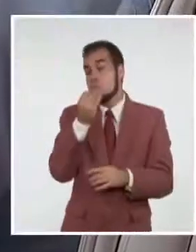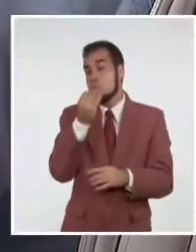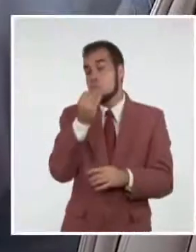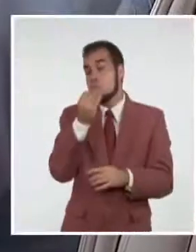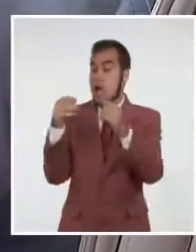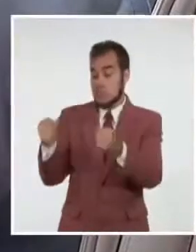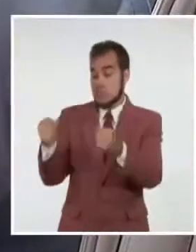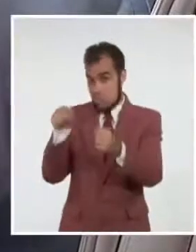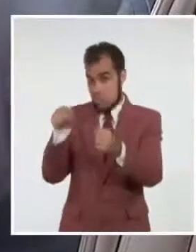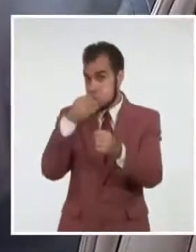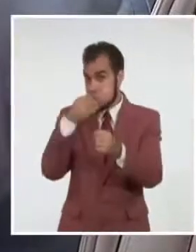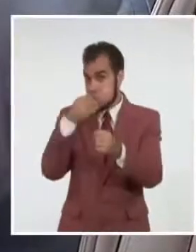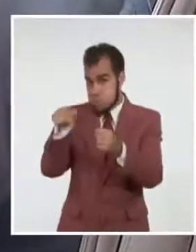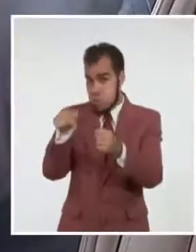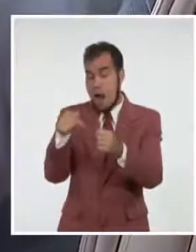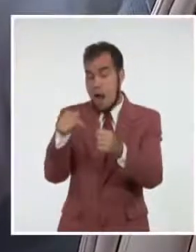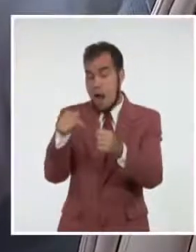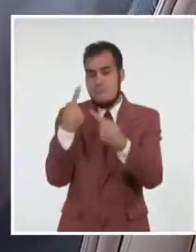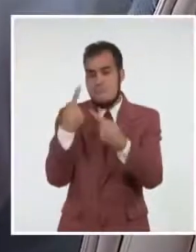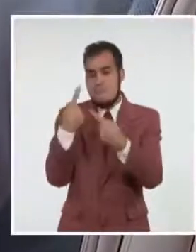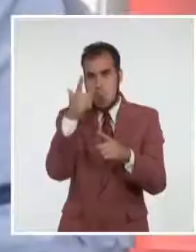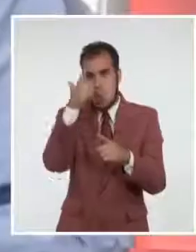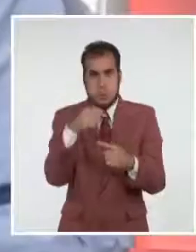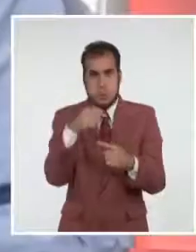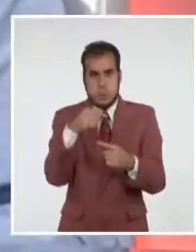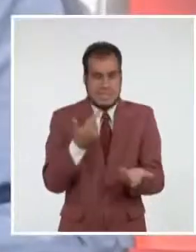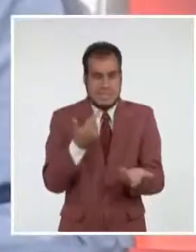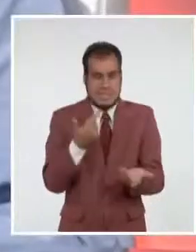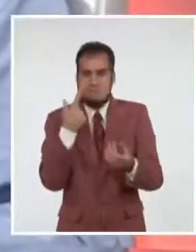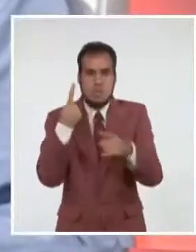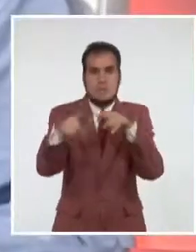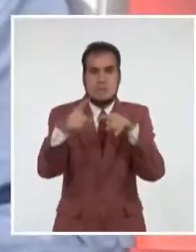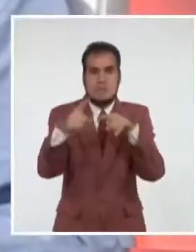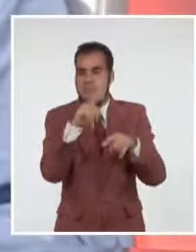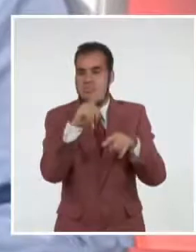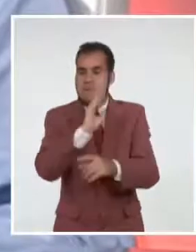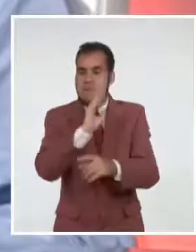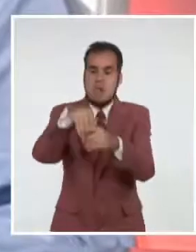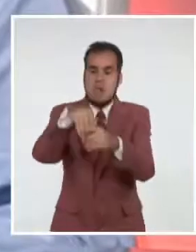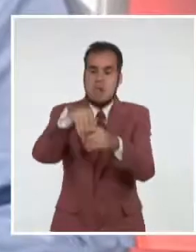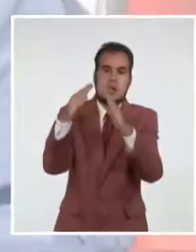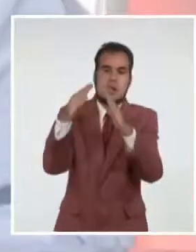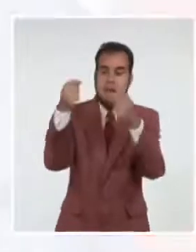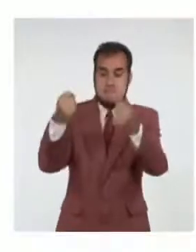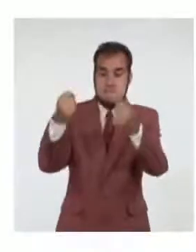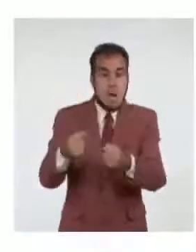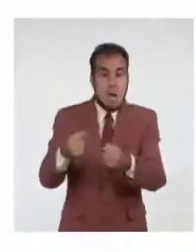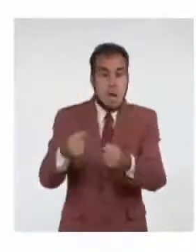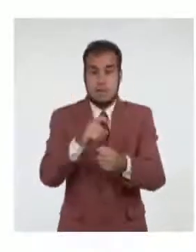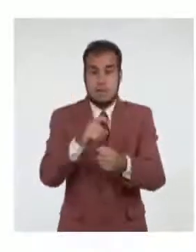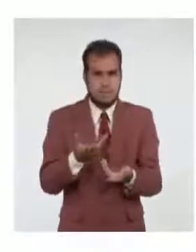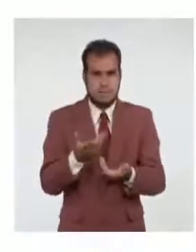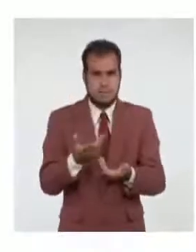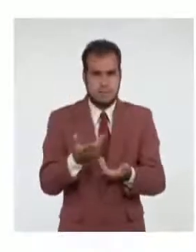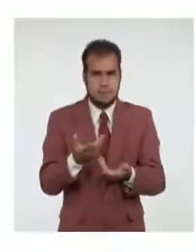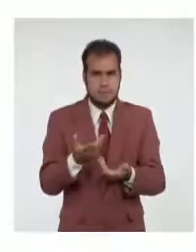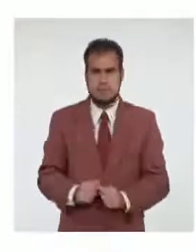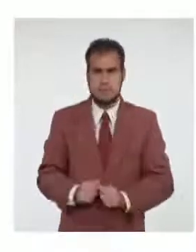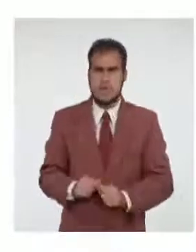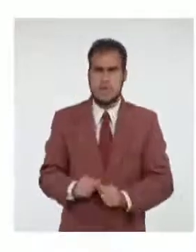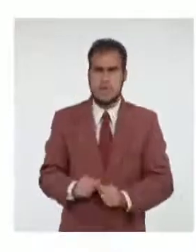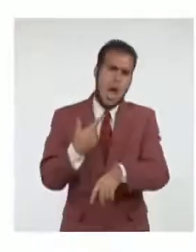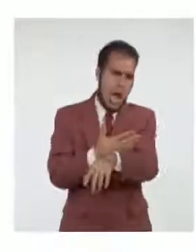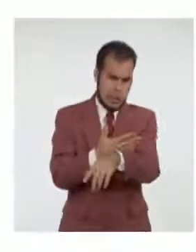otras complejidades, ¿no? Esos son, si quieren ya lo adelanto, pacientes que nunca